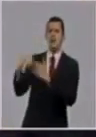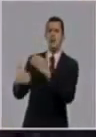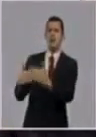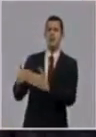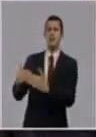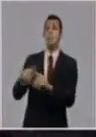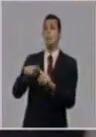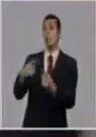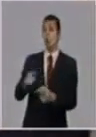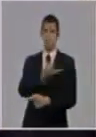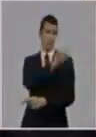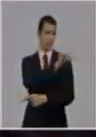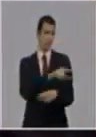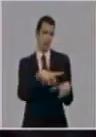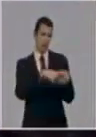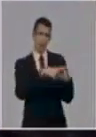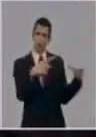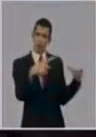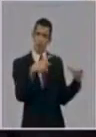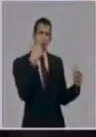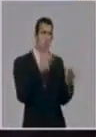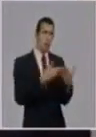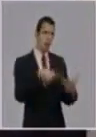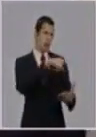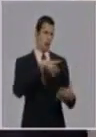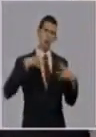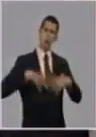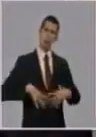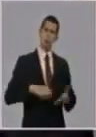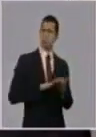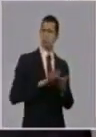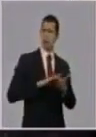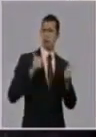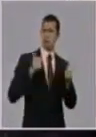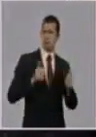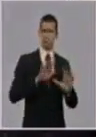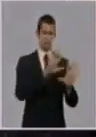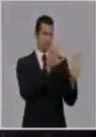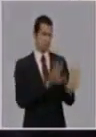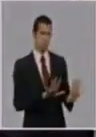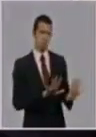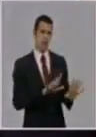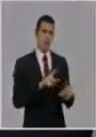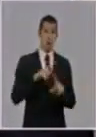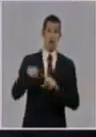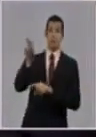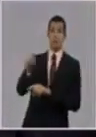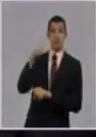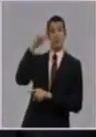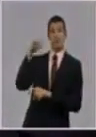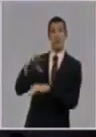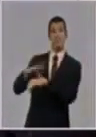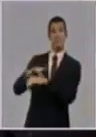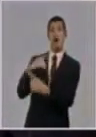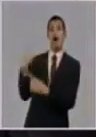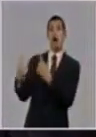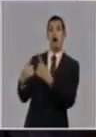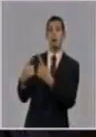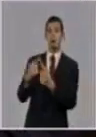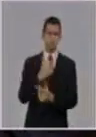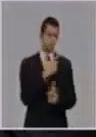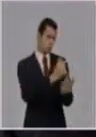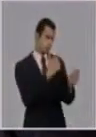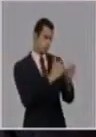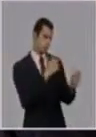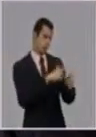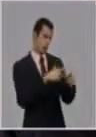comunidad. El tema de estas intervenciones de evaluación en grupos de riesgo se traerá